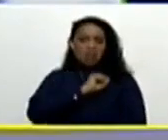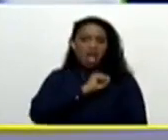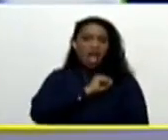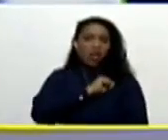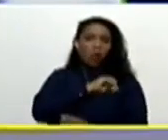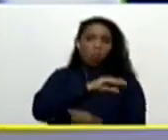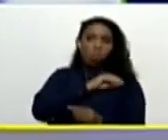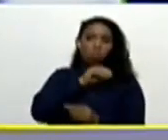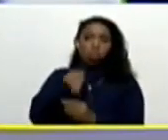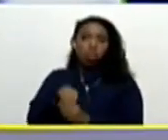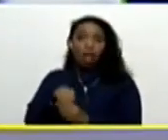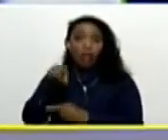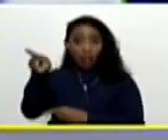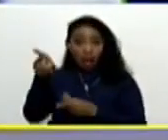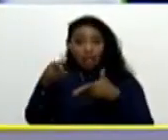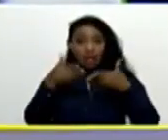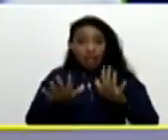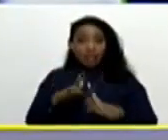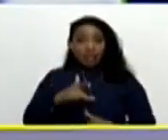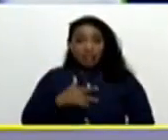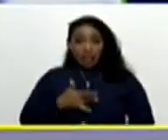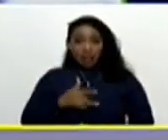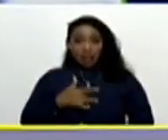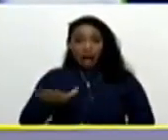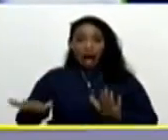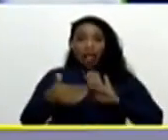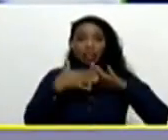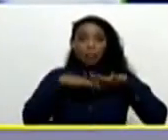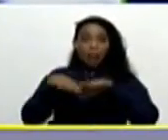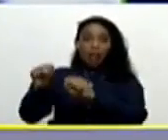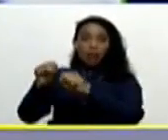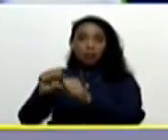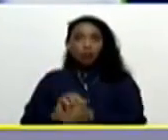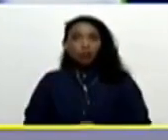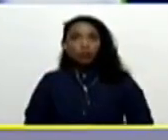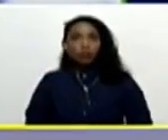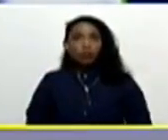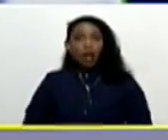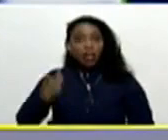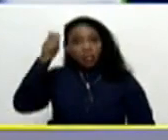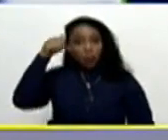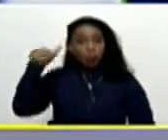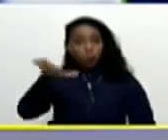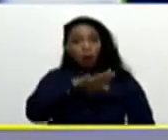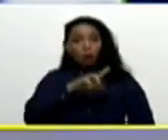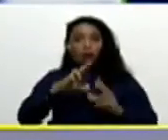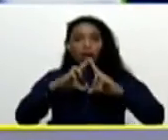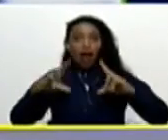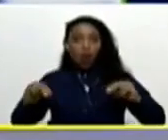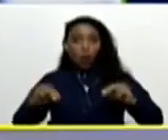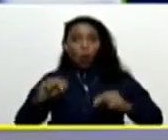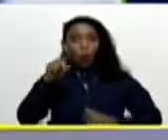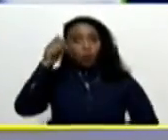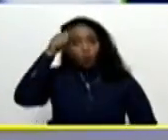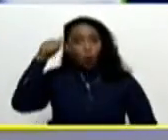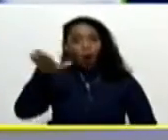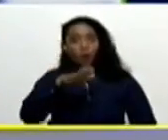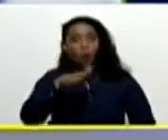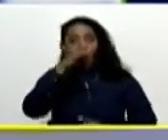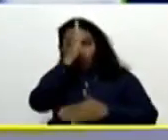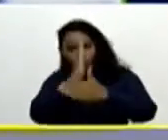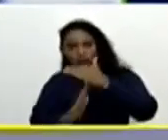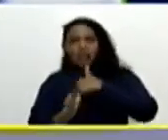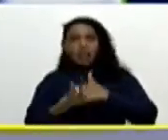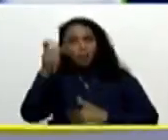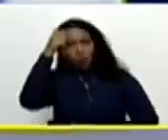ahí nace el sentimiento antiimperialista del pueblo nicaragüense. Un pueblo humilde, un